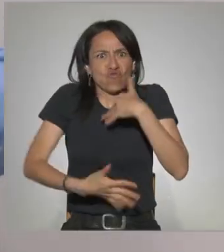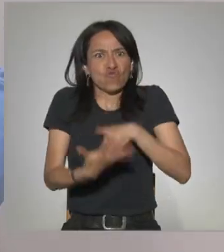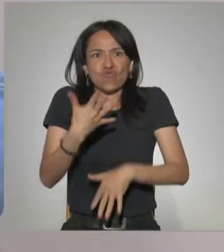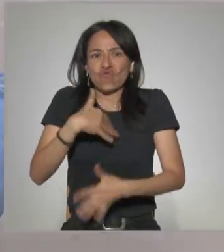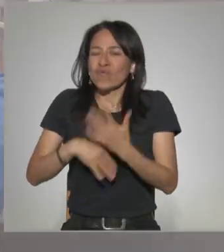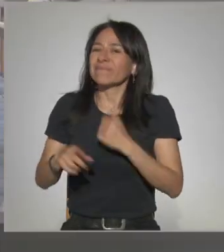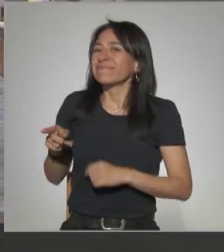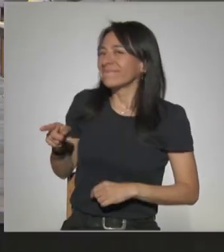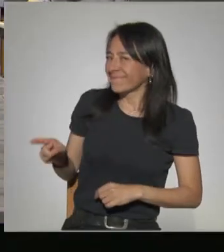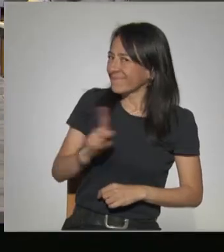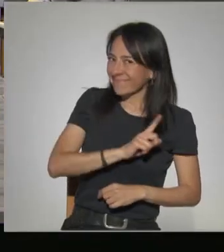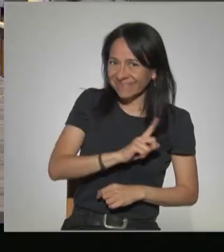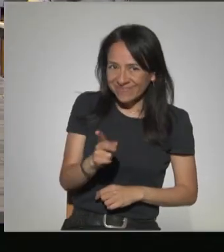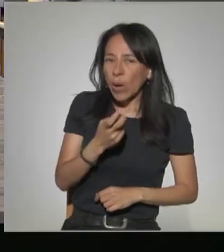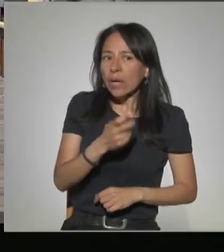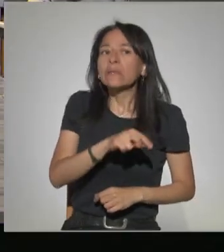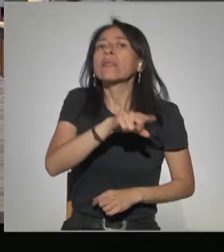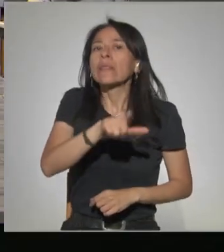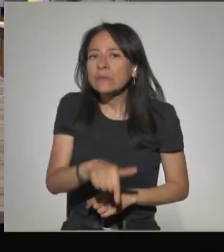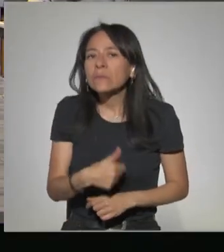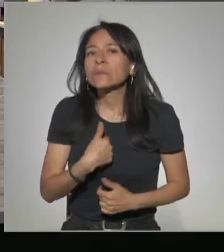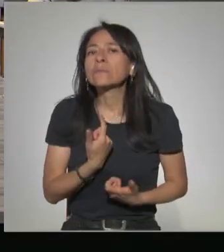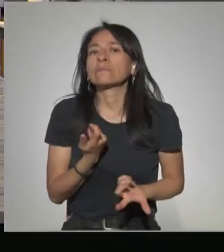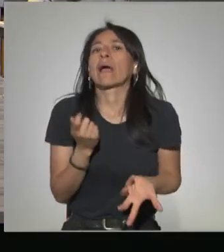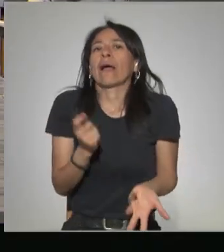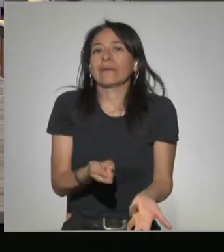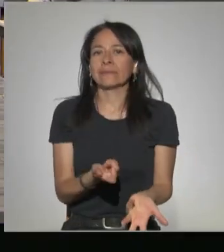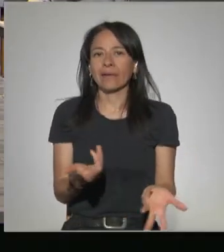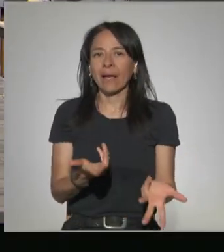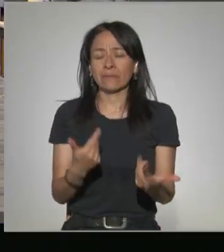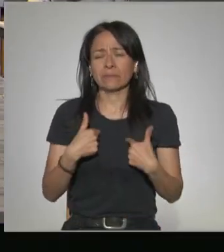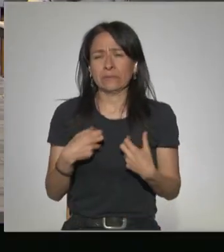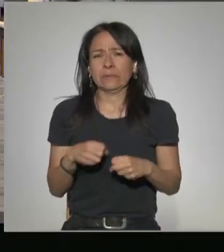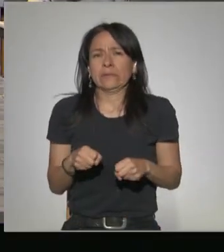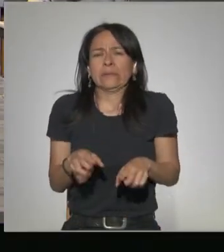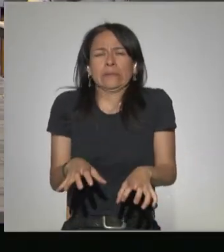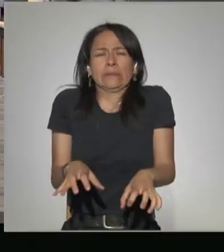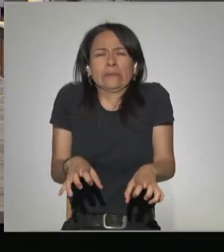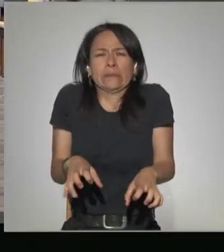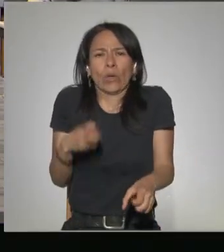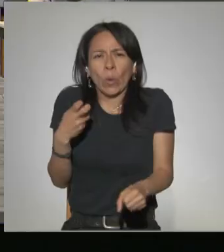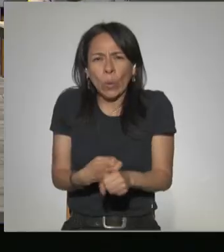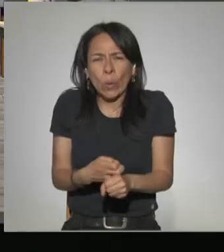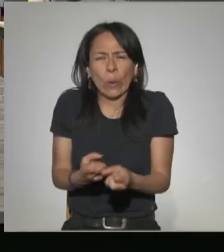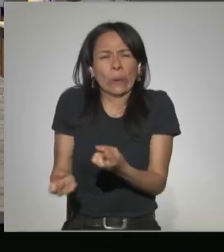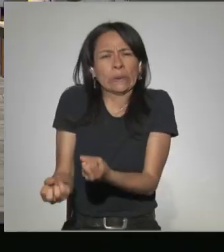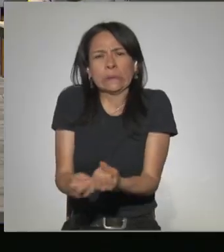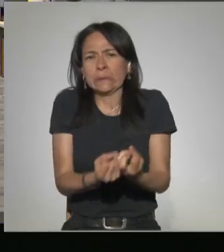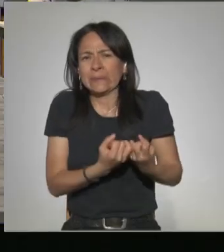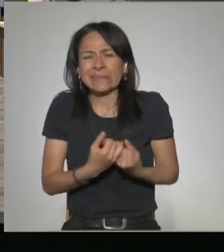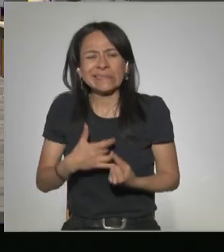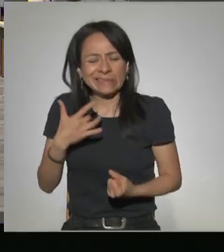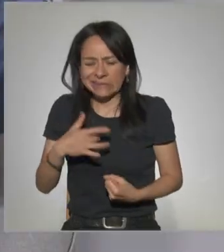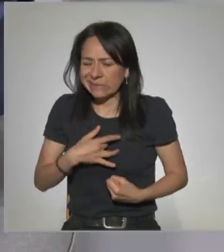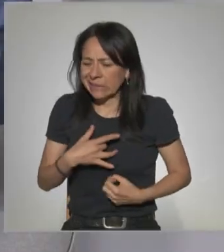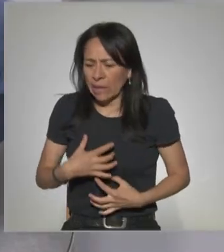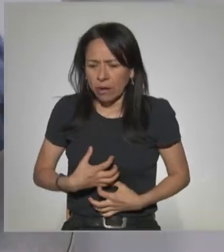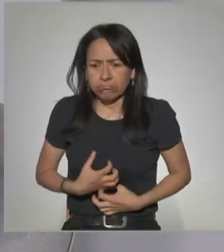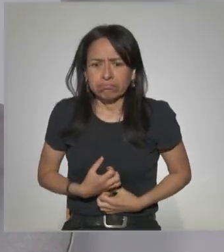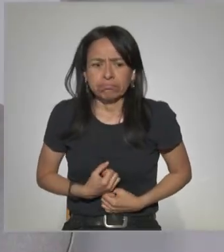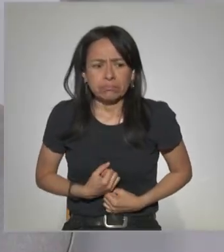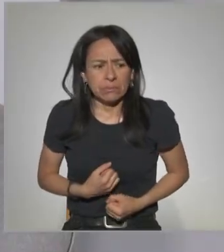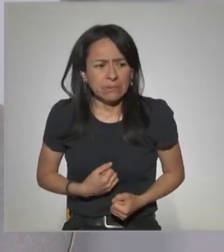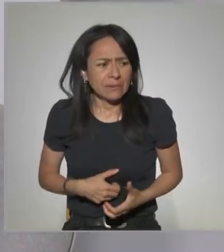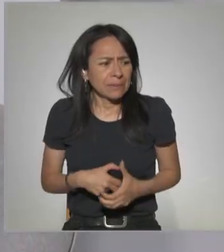mala estrategia, ¿no? Sí, es la mala estrategia. Yo estoy tenso, siento un vacío, siento necesidad de hacer algo. Yo